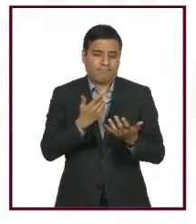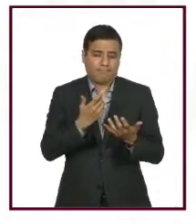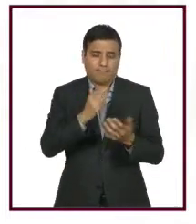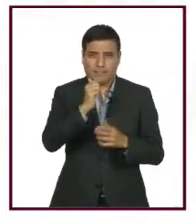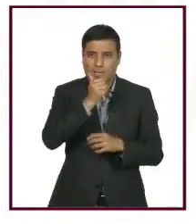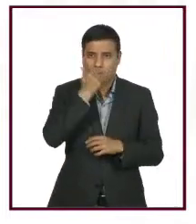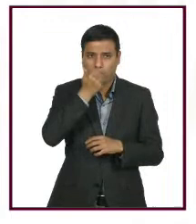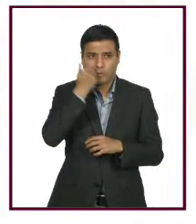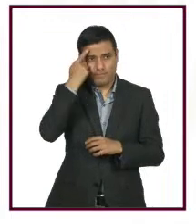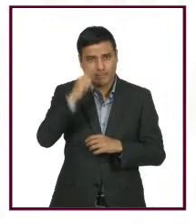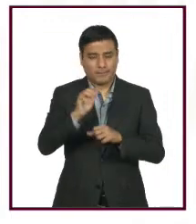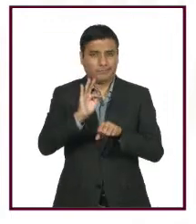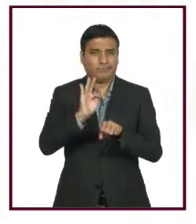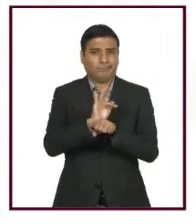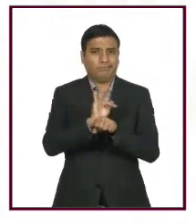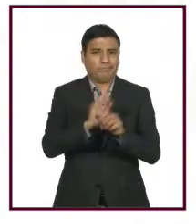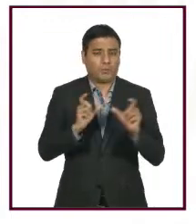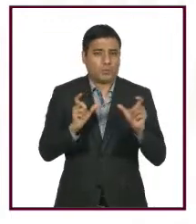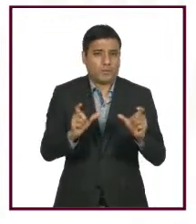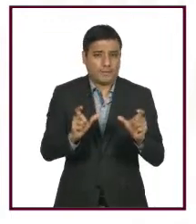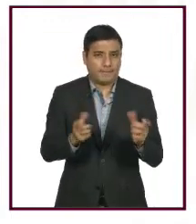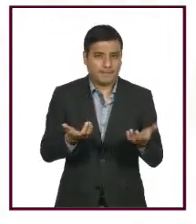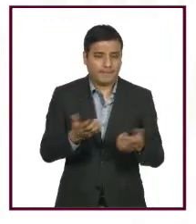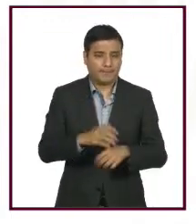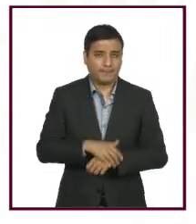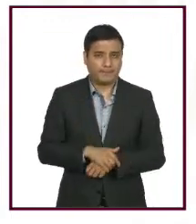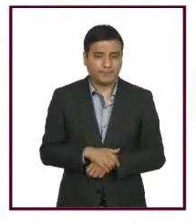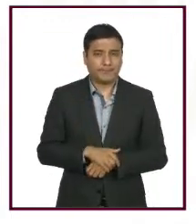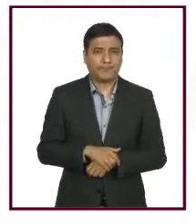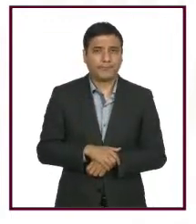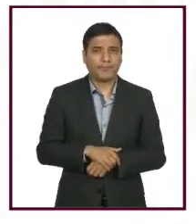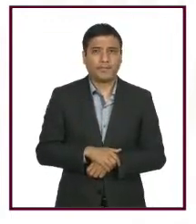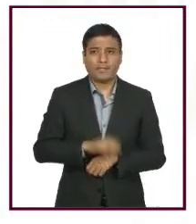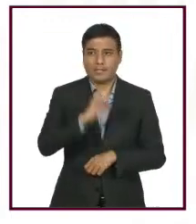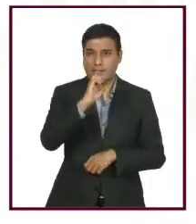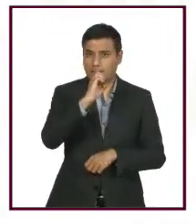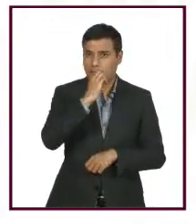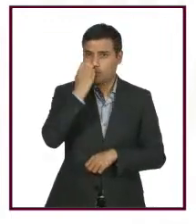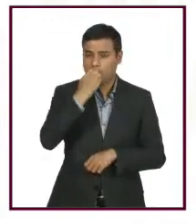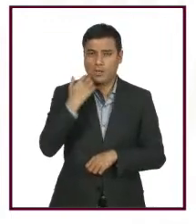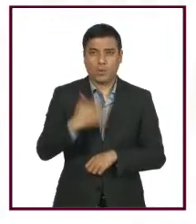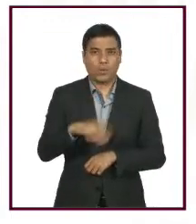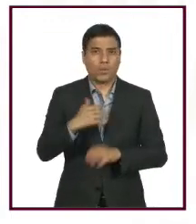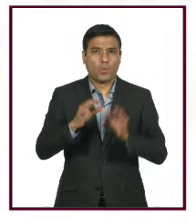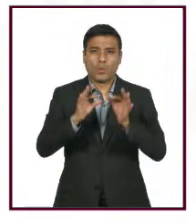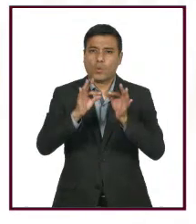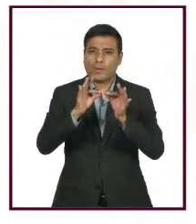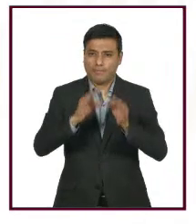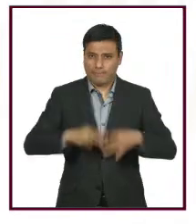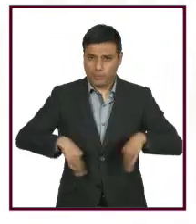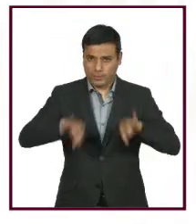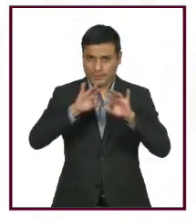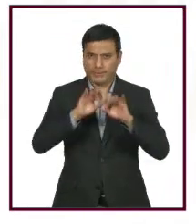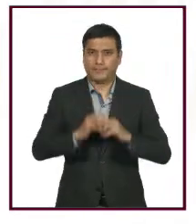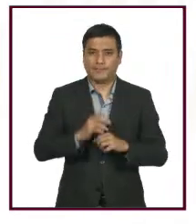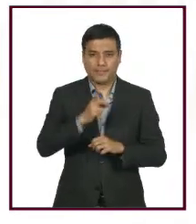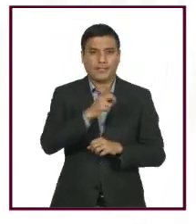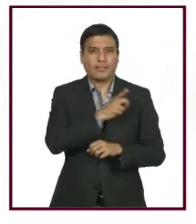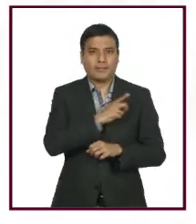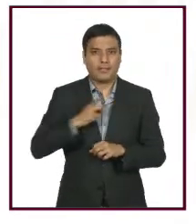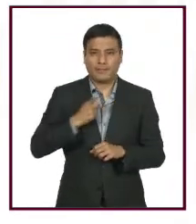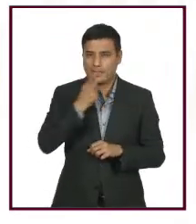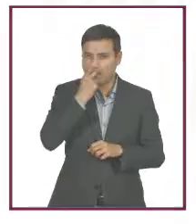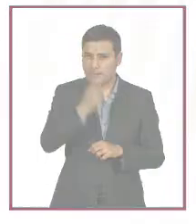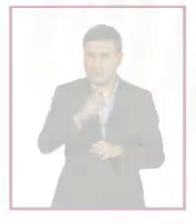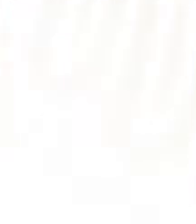factor protector y factor de riesgo, ¿no? Que en la influencia de la escuela también es importante que la información sea veraz sobre